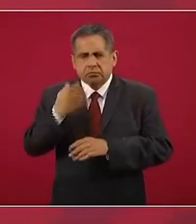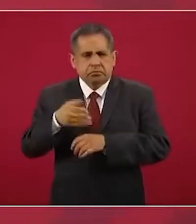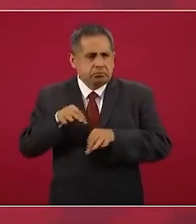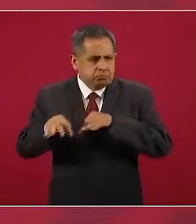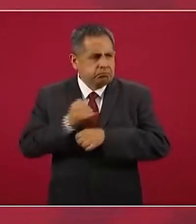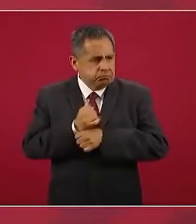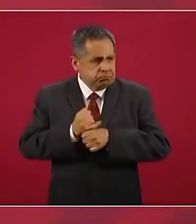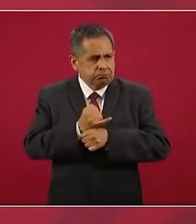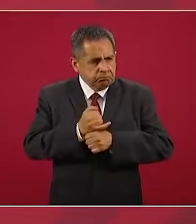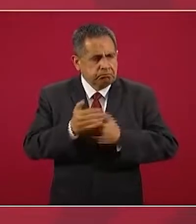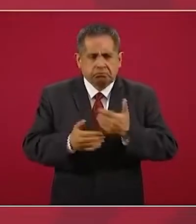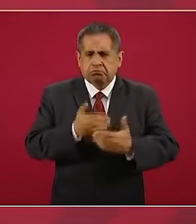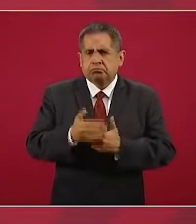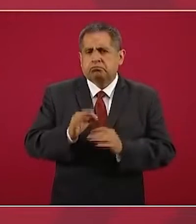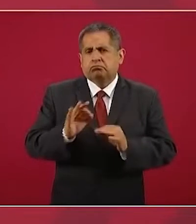trabajo,